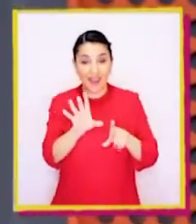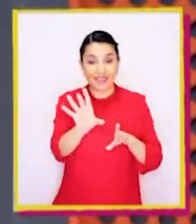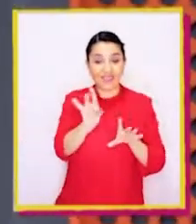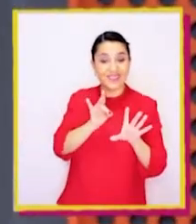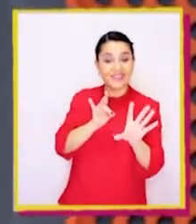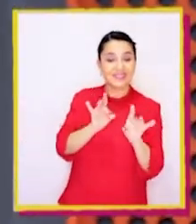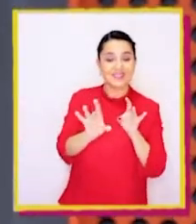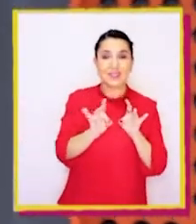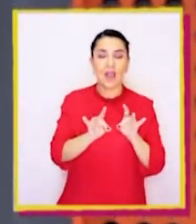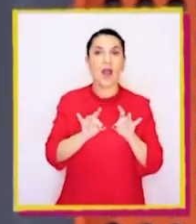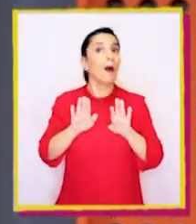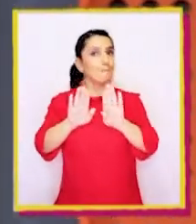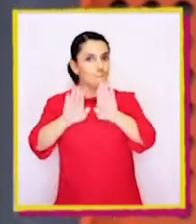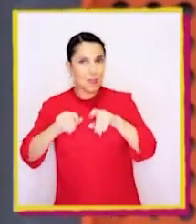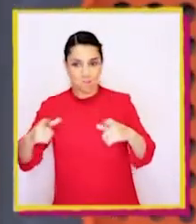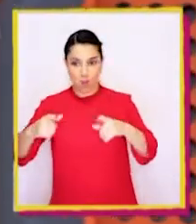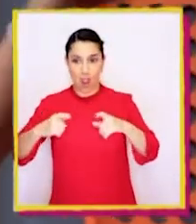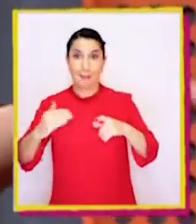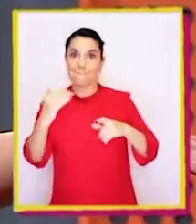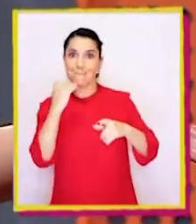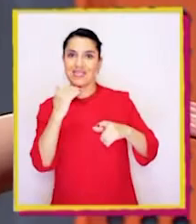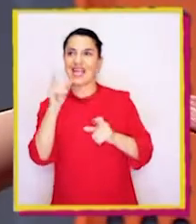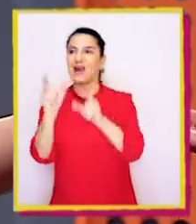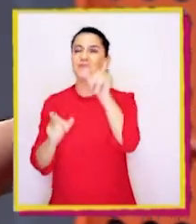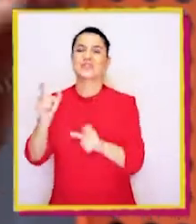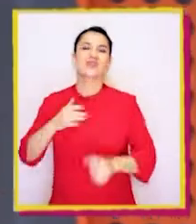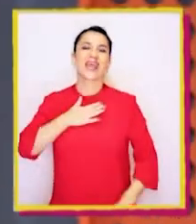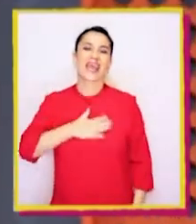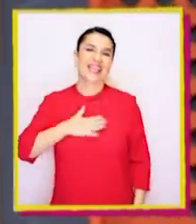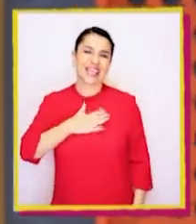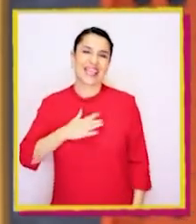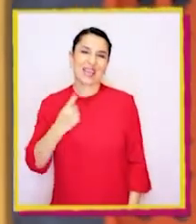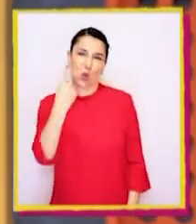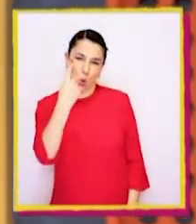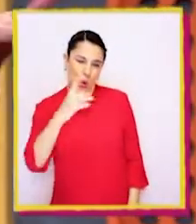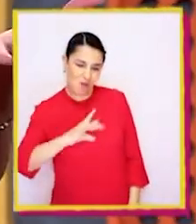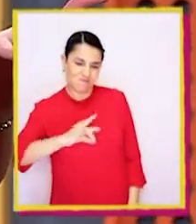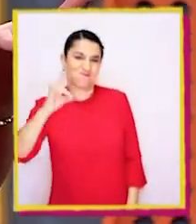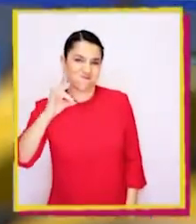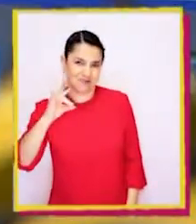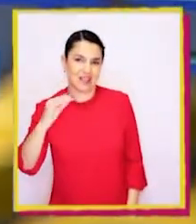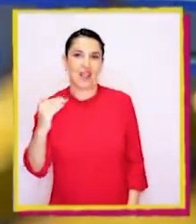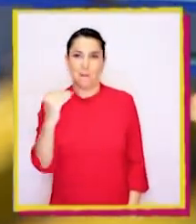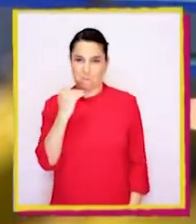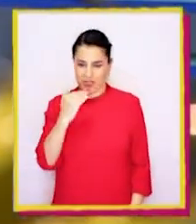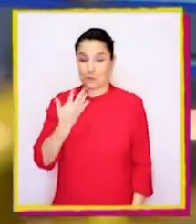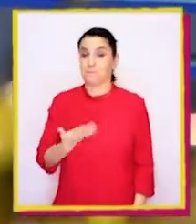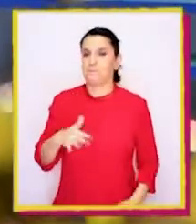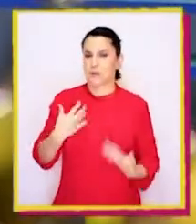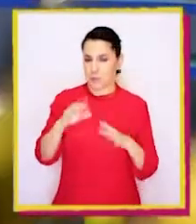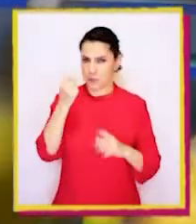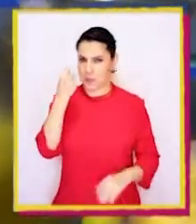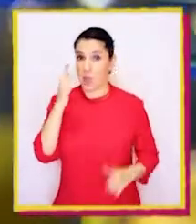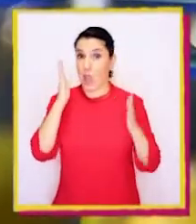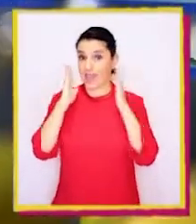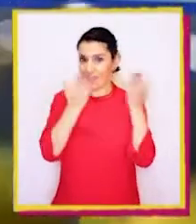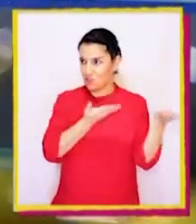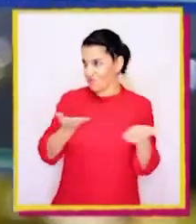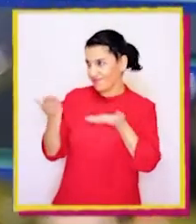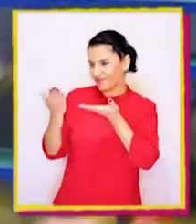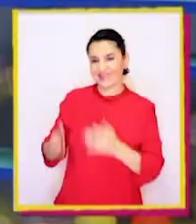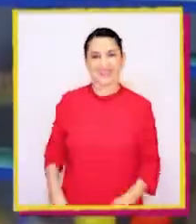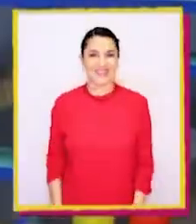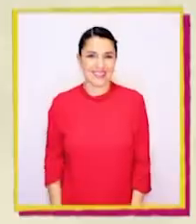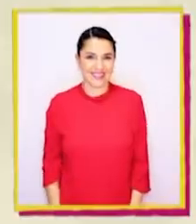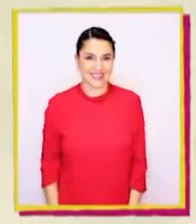Y eso sería lo que pasa con las pizzas. Mis clientes lo que quieren es una parte de la pizza. ¡Veamos si nos hace sentido! ¡Atentos! ¡Mira